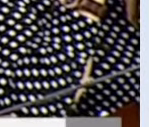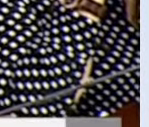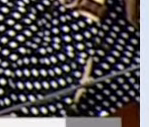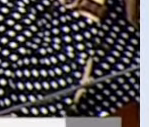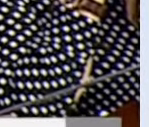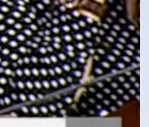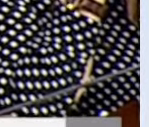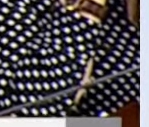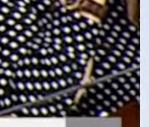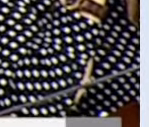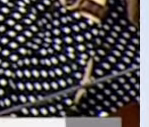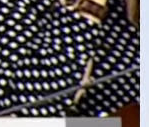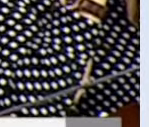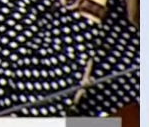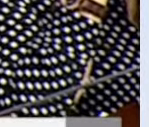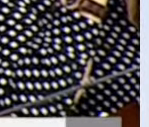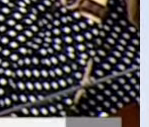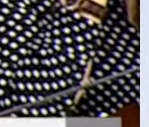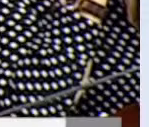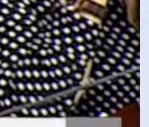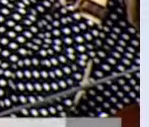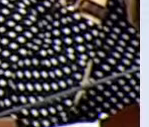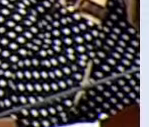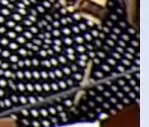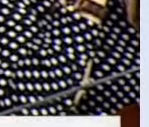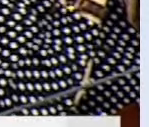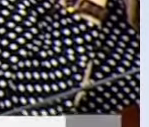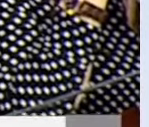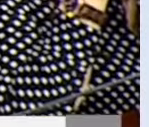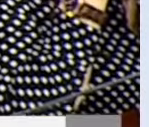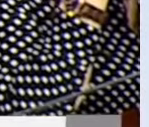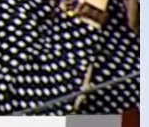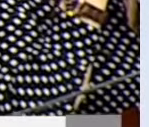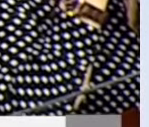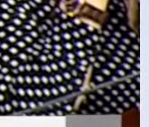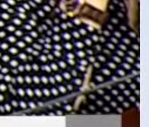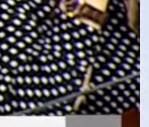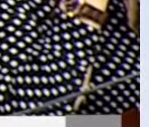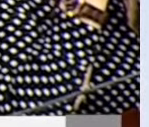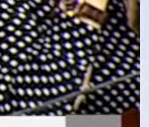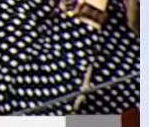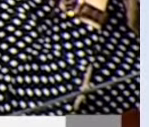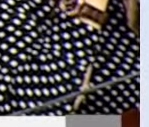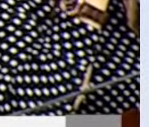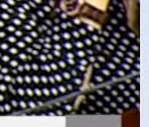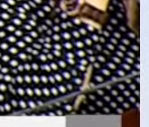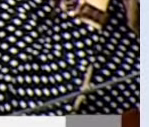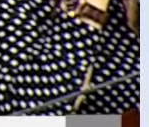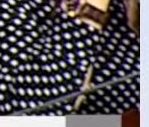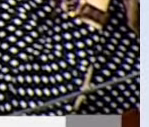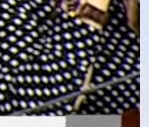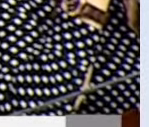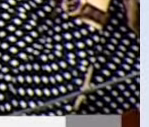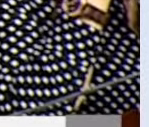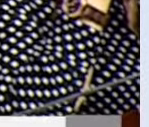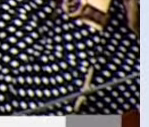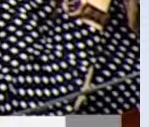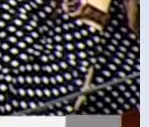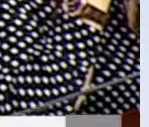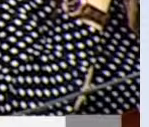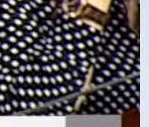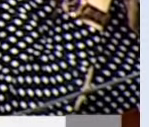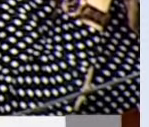señor presidente, considero que la presencia del señor premier y sus ministros es motivado